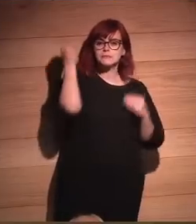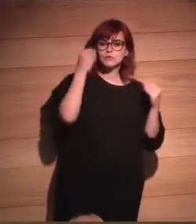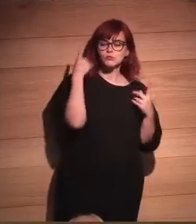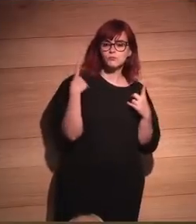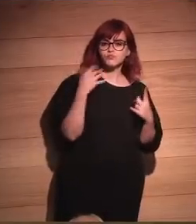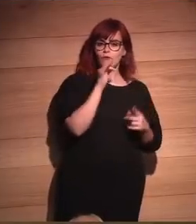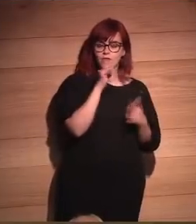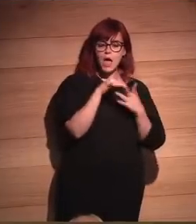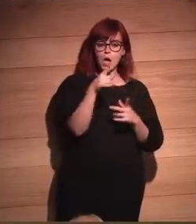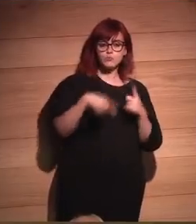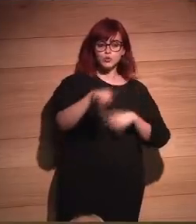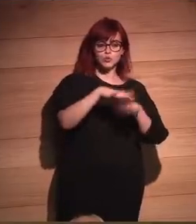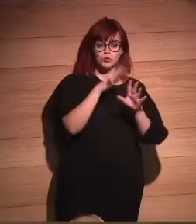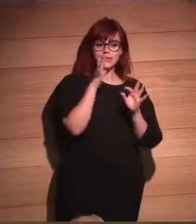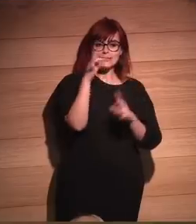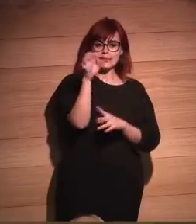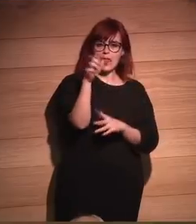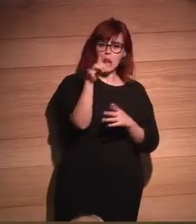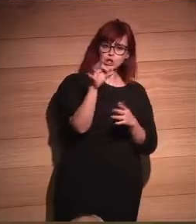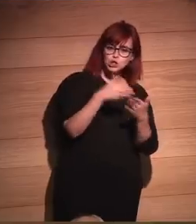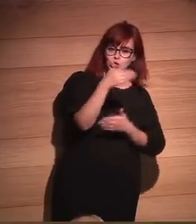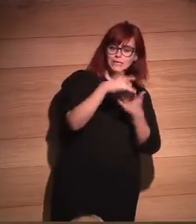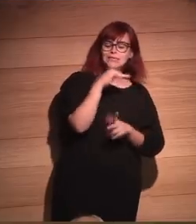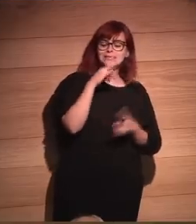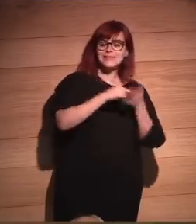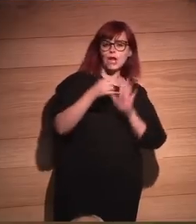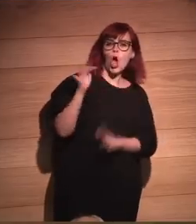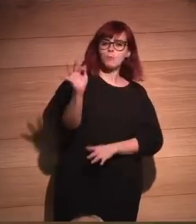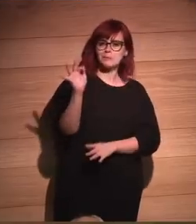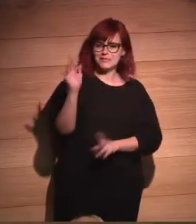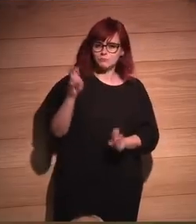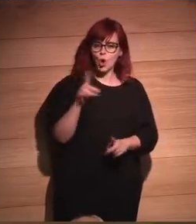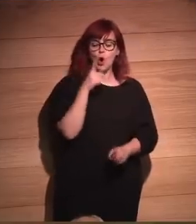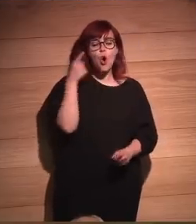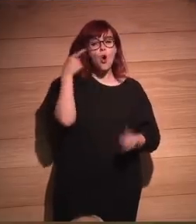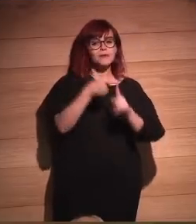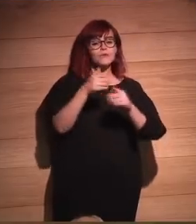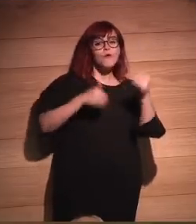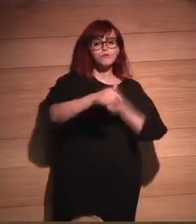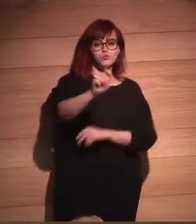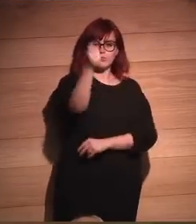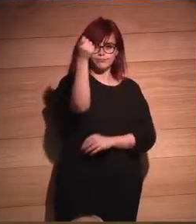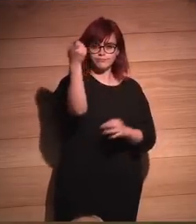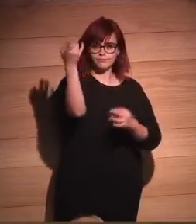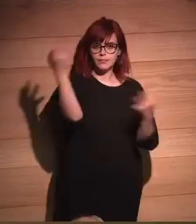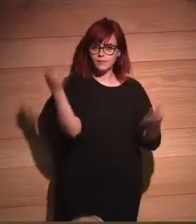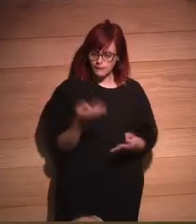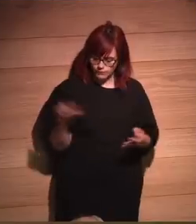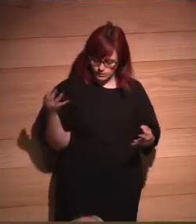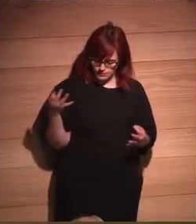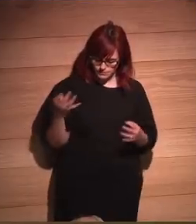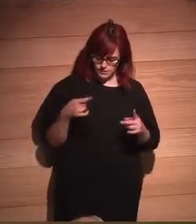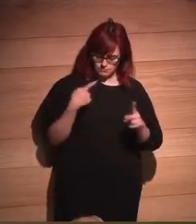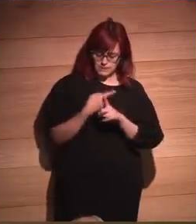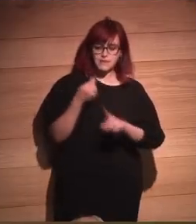de las cosas que debéis hacer en Telos, es precisamente eso, ¿no? Tecnooptimismo, para intentar conseguir el futuro y sobre todo,